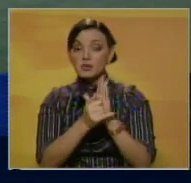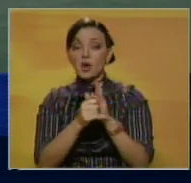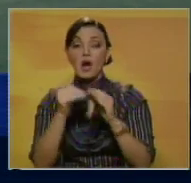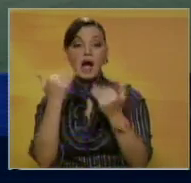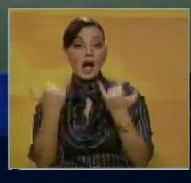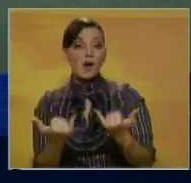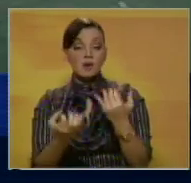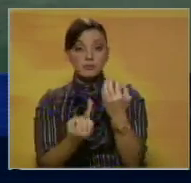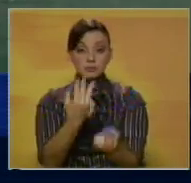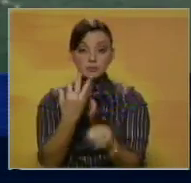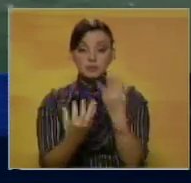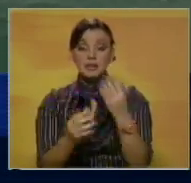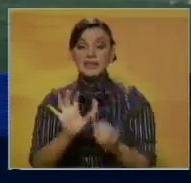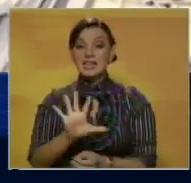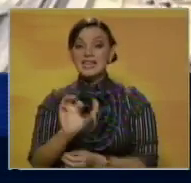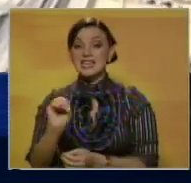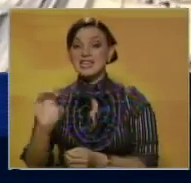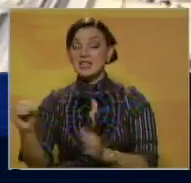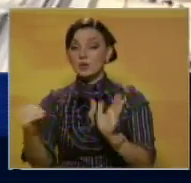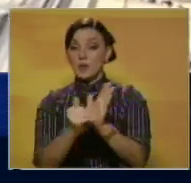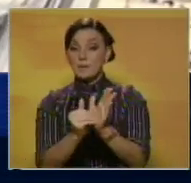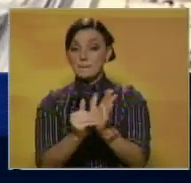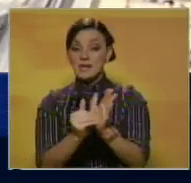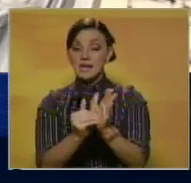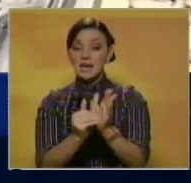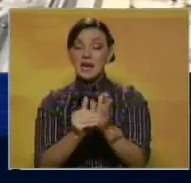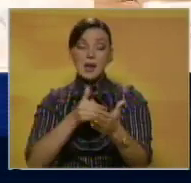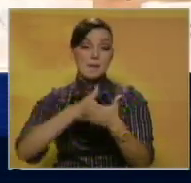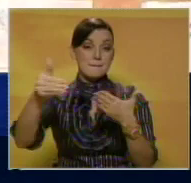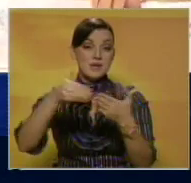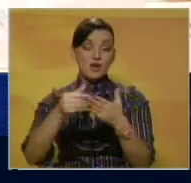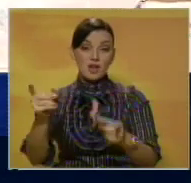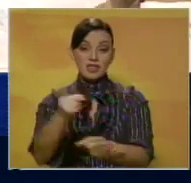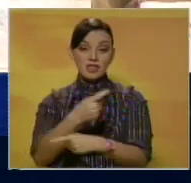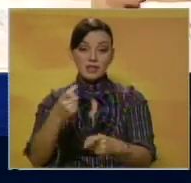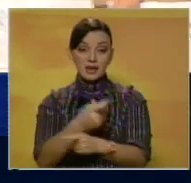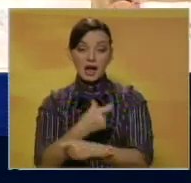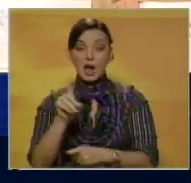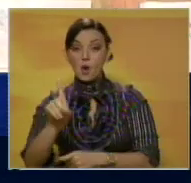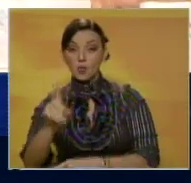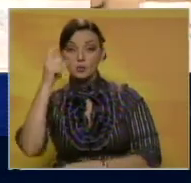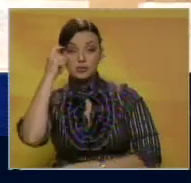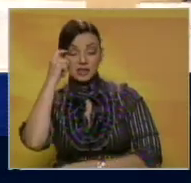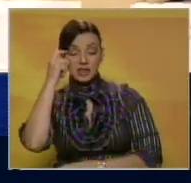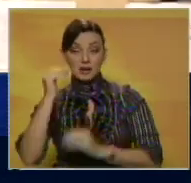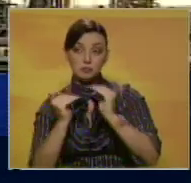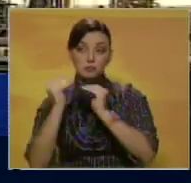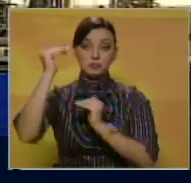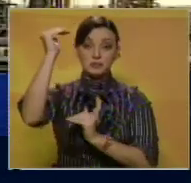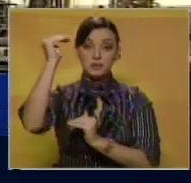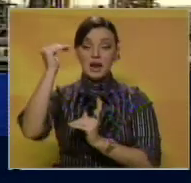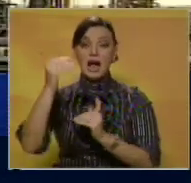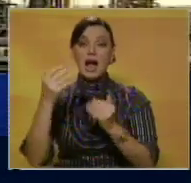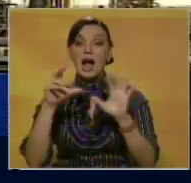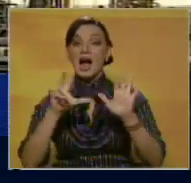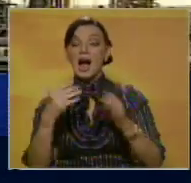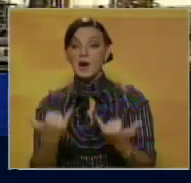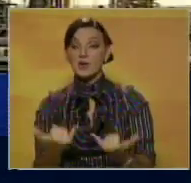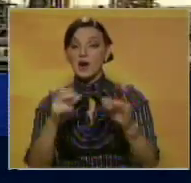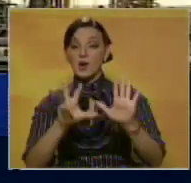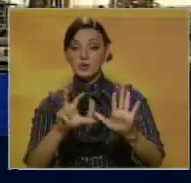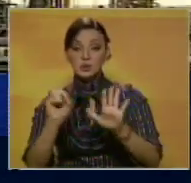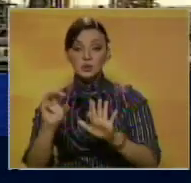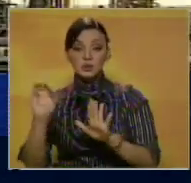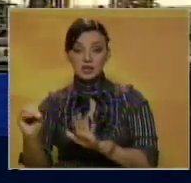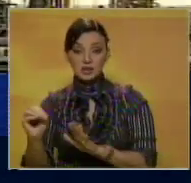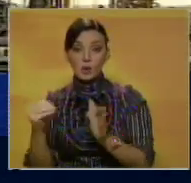de producción de 500.000 millones de pies cúbicos de gas natural por día a 800 destinados a satisfacer la demanda del